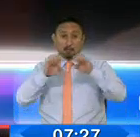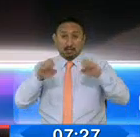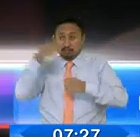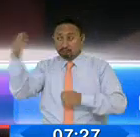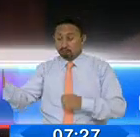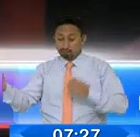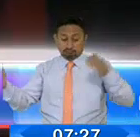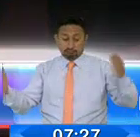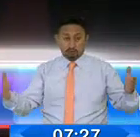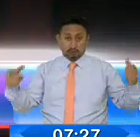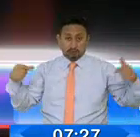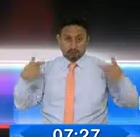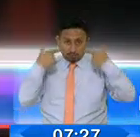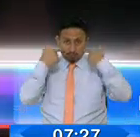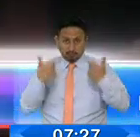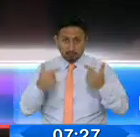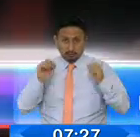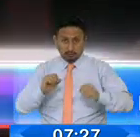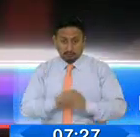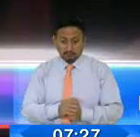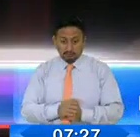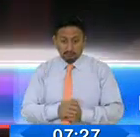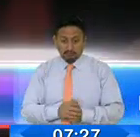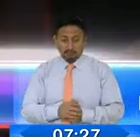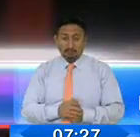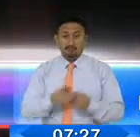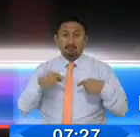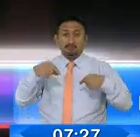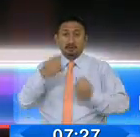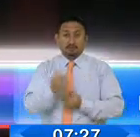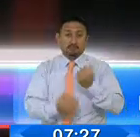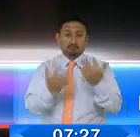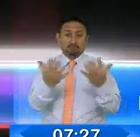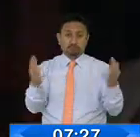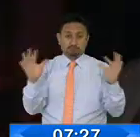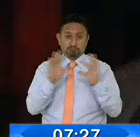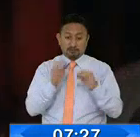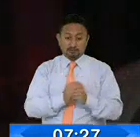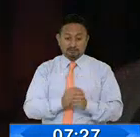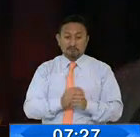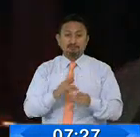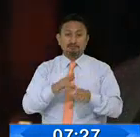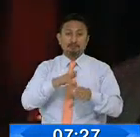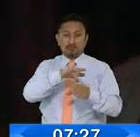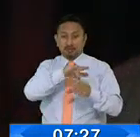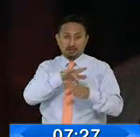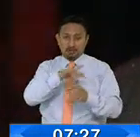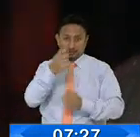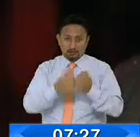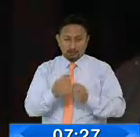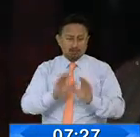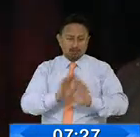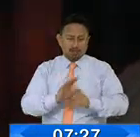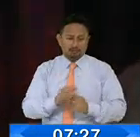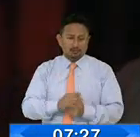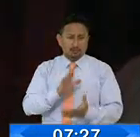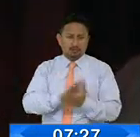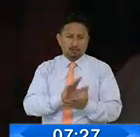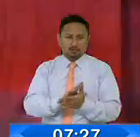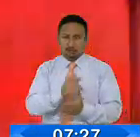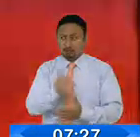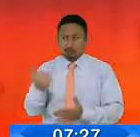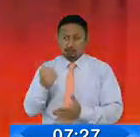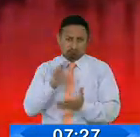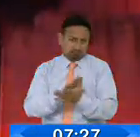otro lado de las bodegas. Estamos completamente aislados a buena hora, así que no hay ningún riesgo con las fábricas o con los vecinos